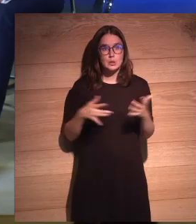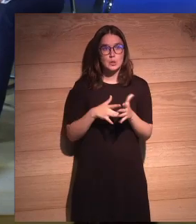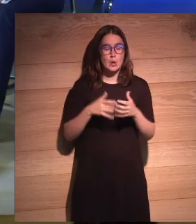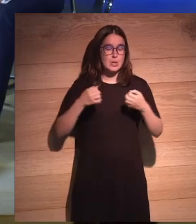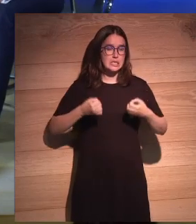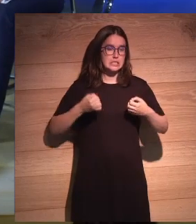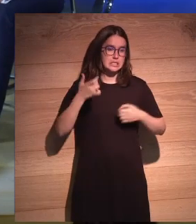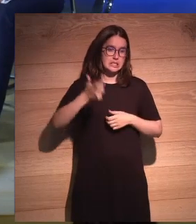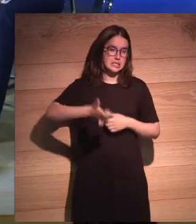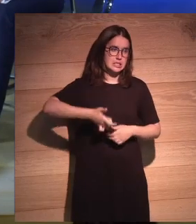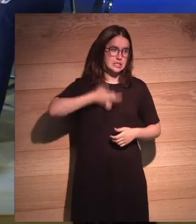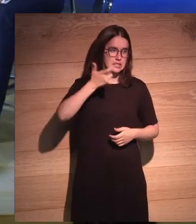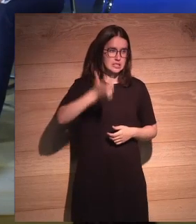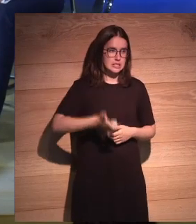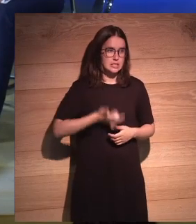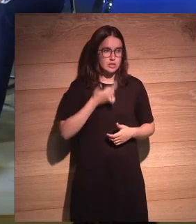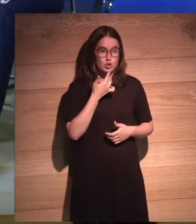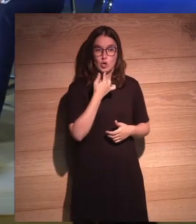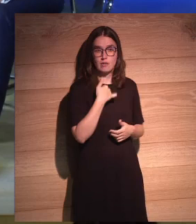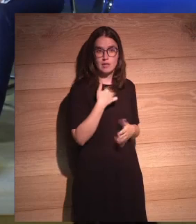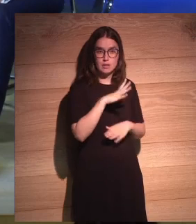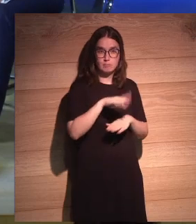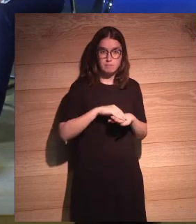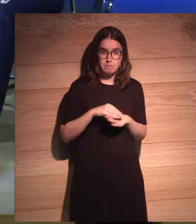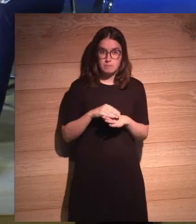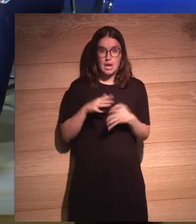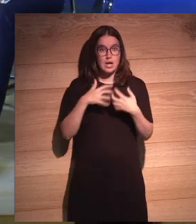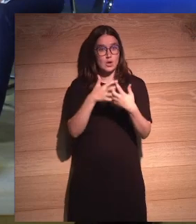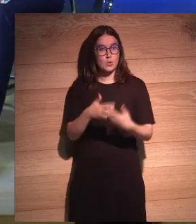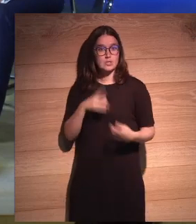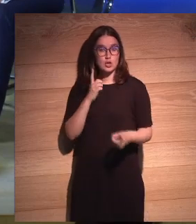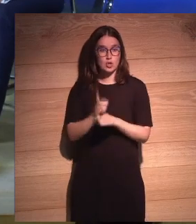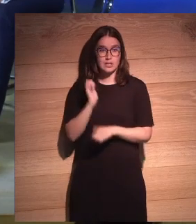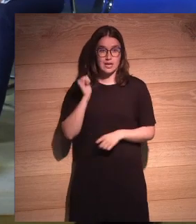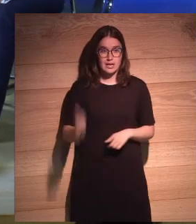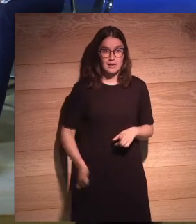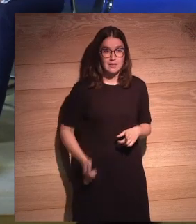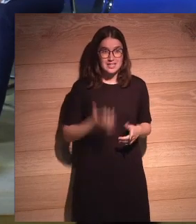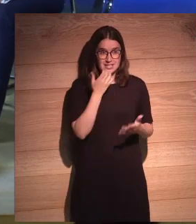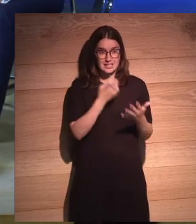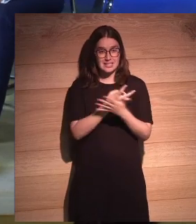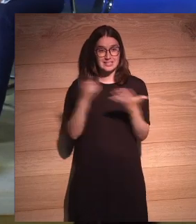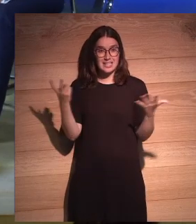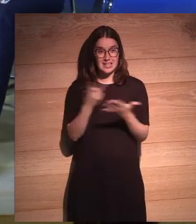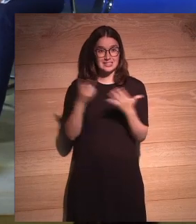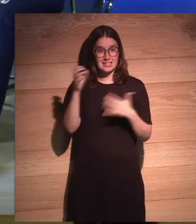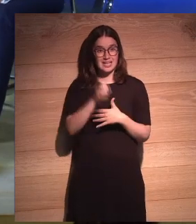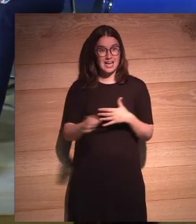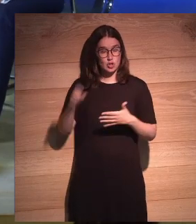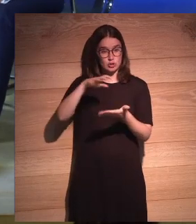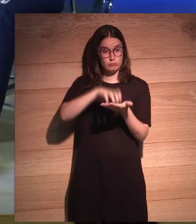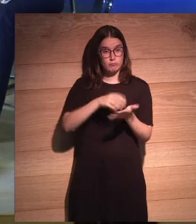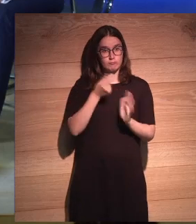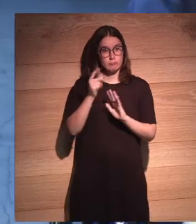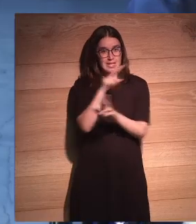empeño largo. Yo someto a vuestra consideración para luchar contra la riqueza. Si estar 17 años en un centro de refugiados es tiempo,